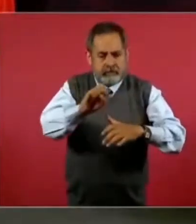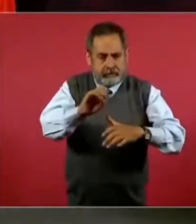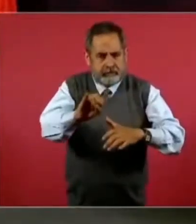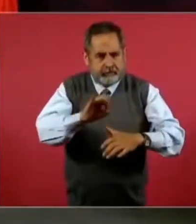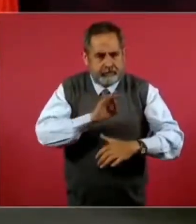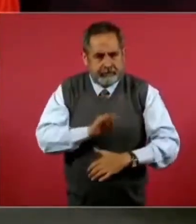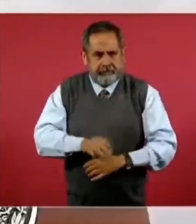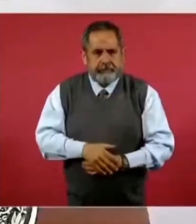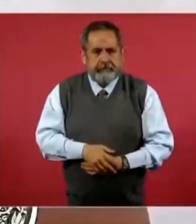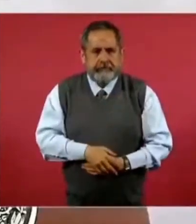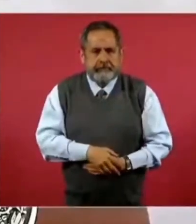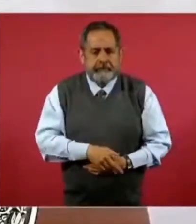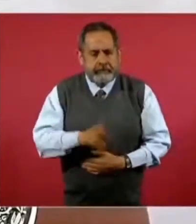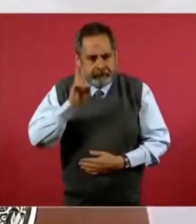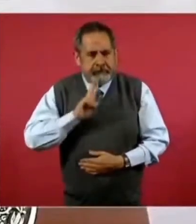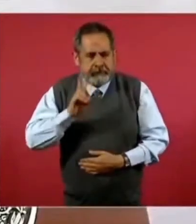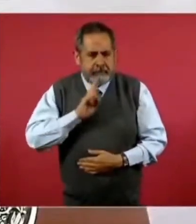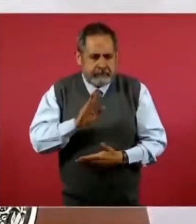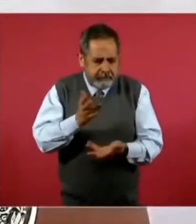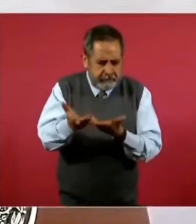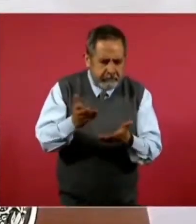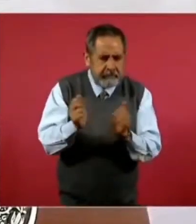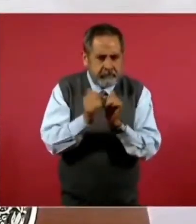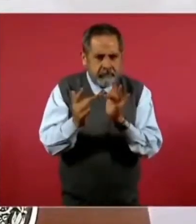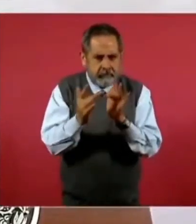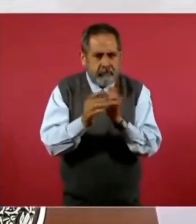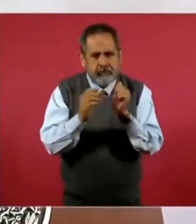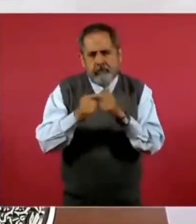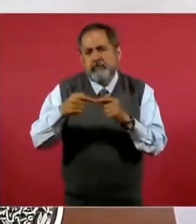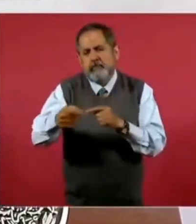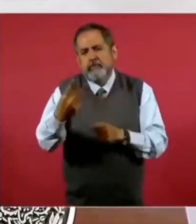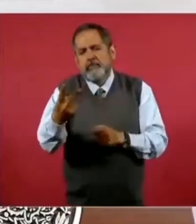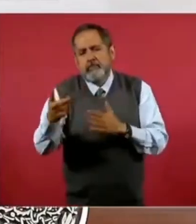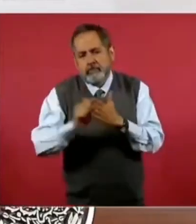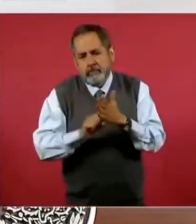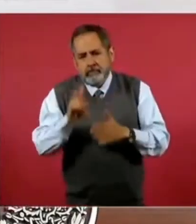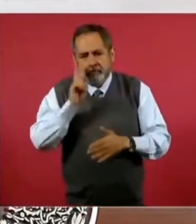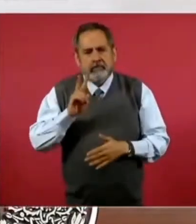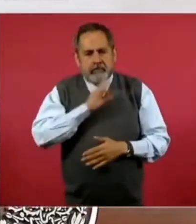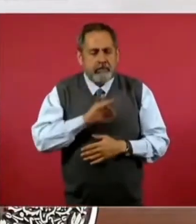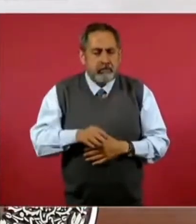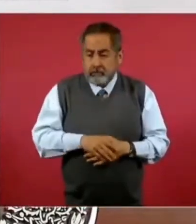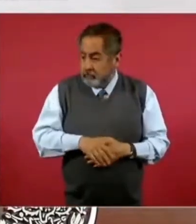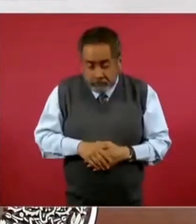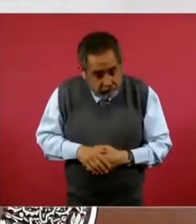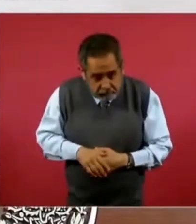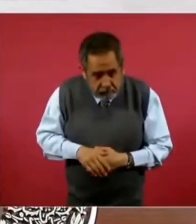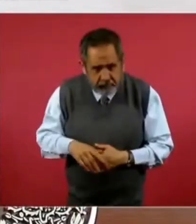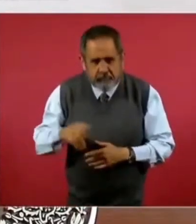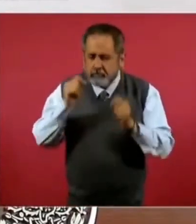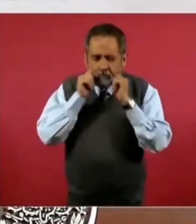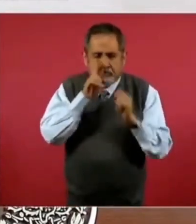justicia vamos a ver cómo le hacemos nos quedan todavía dos meses y si